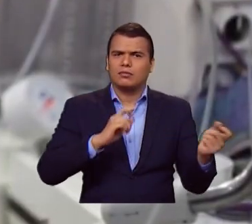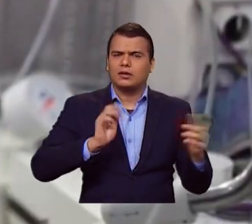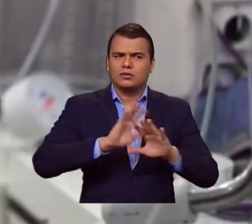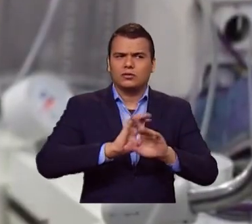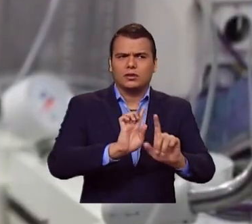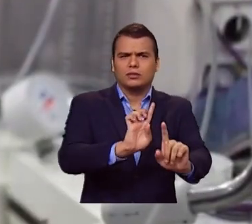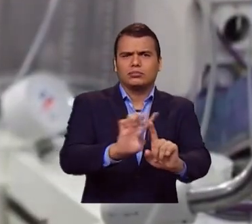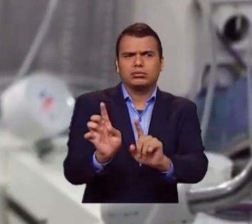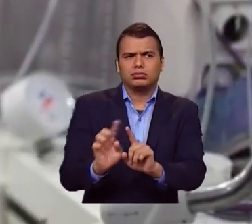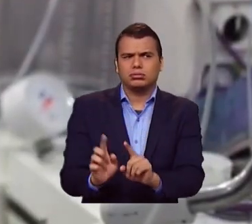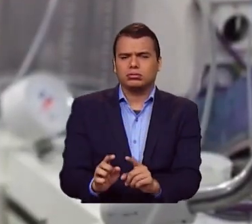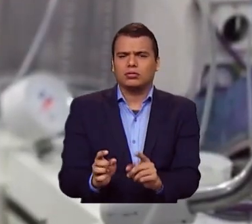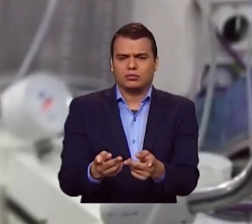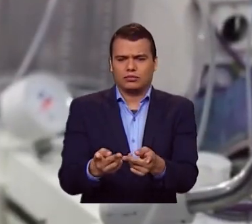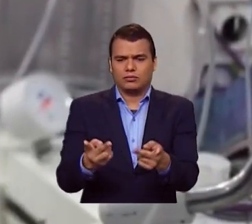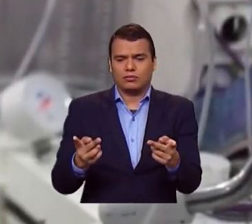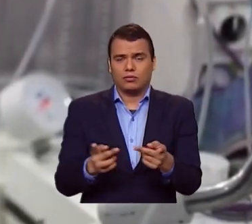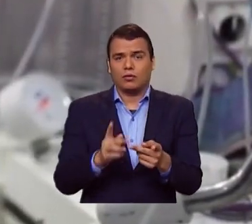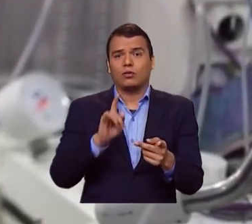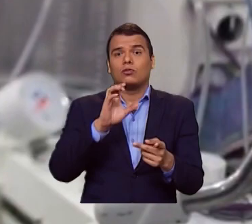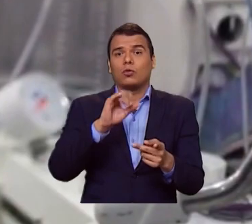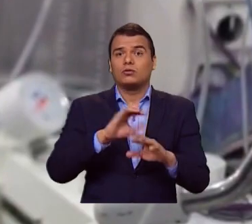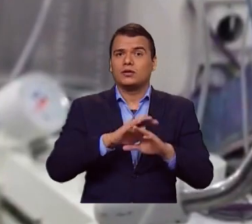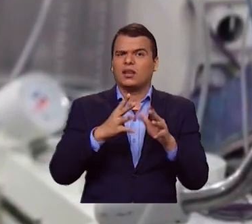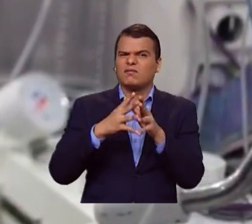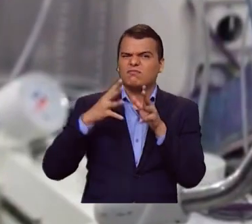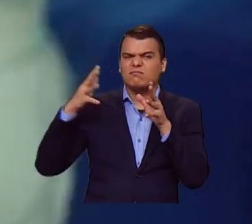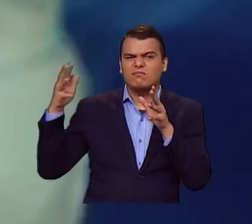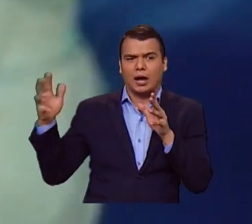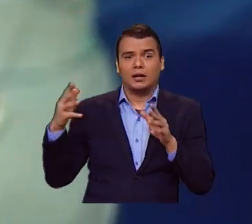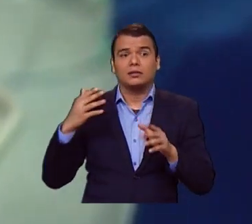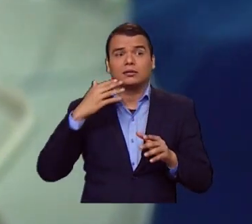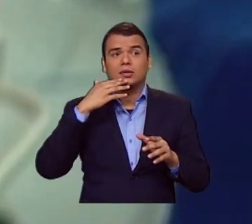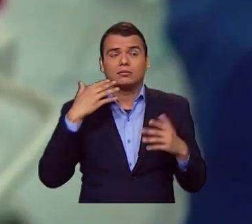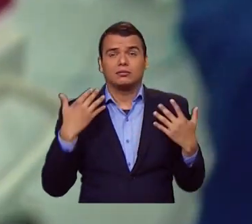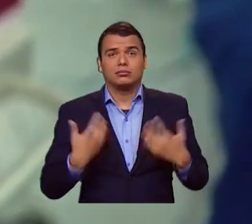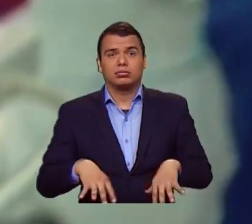ampliación de las unidades de cuidados intensivos y otras medidas cualquier aumento de esta pandemia.